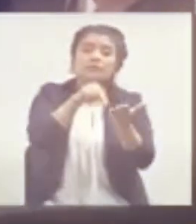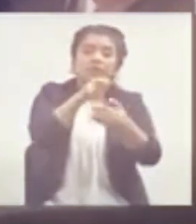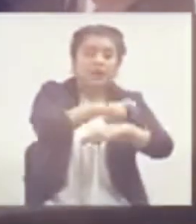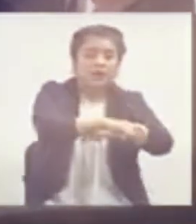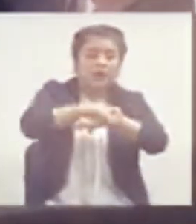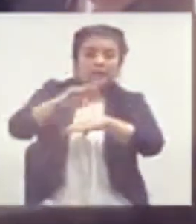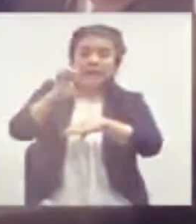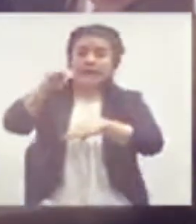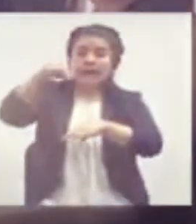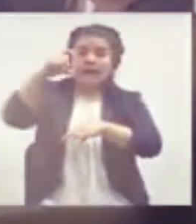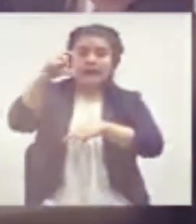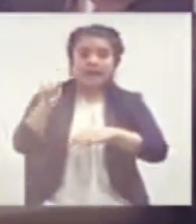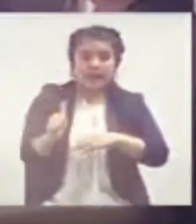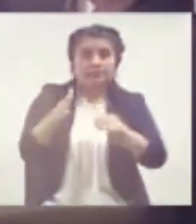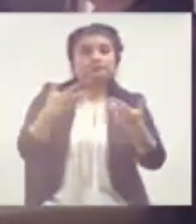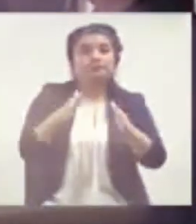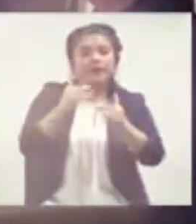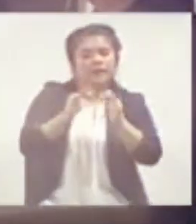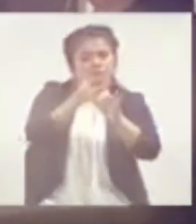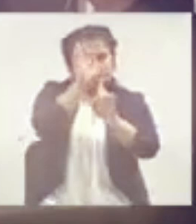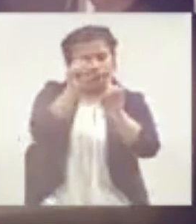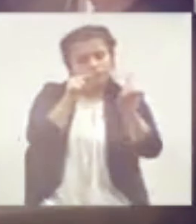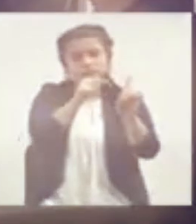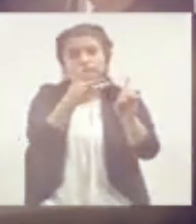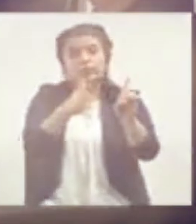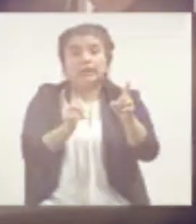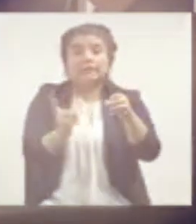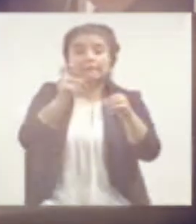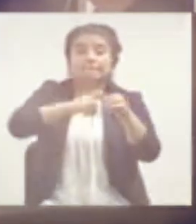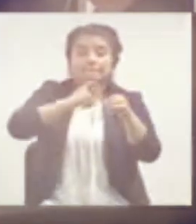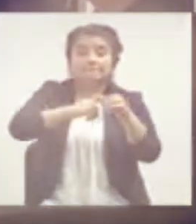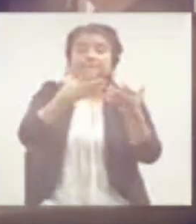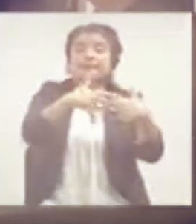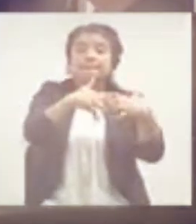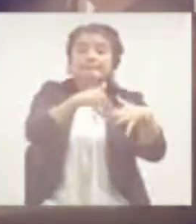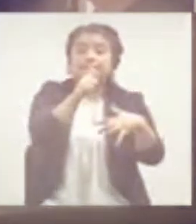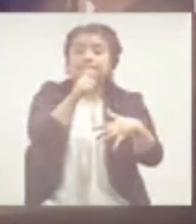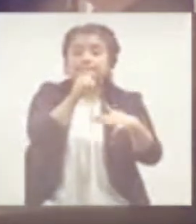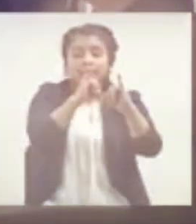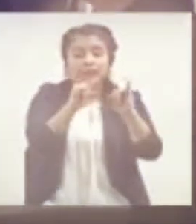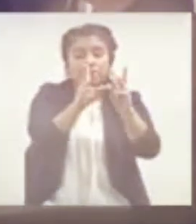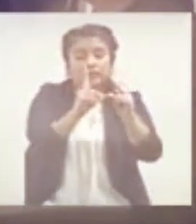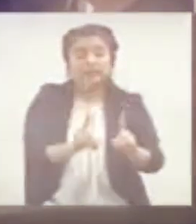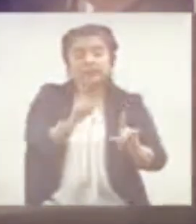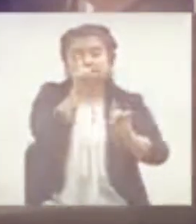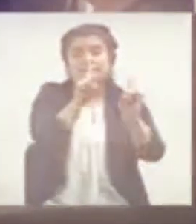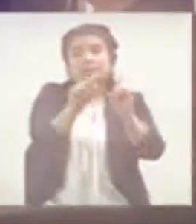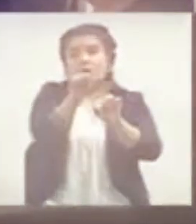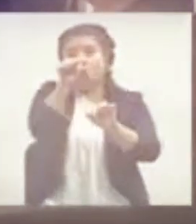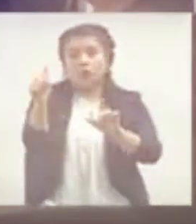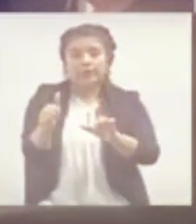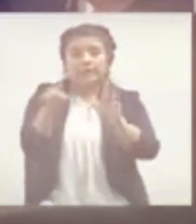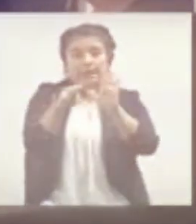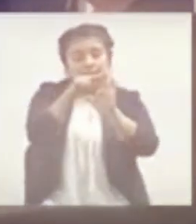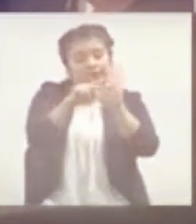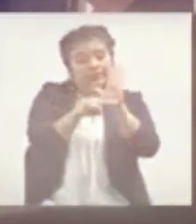ENCA. Por los motivos anteriores, considero que la participación de la empresa privada en el Consejo Directivo y en las demás a nivel nacional es